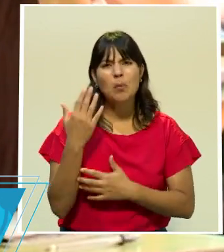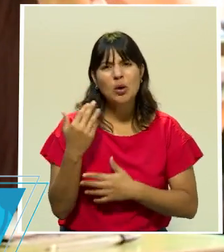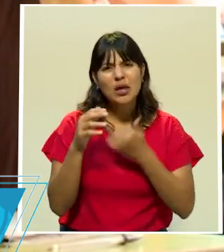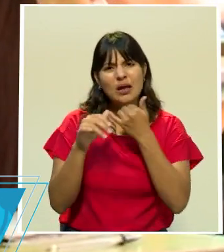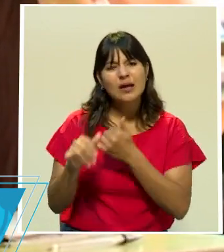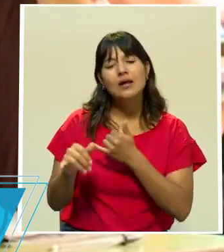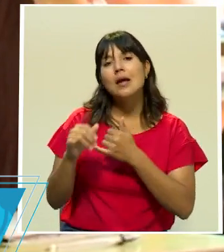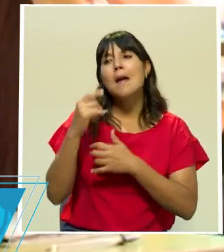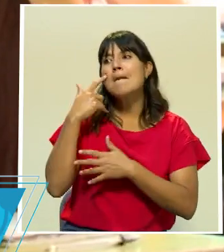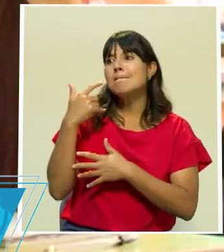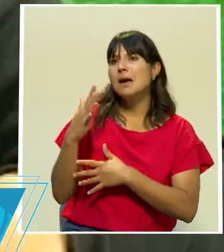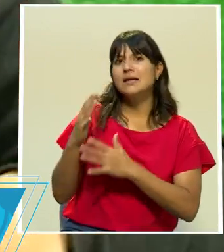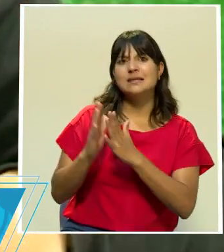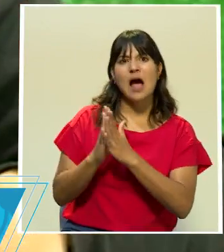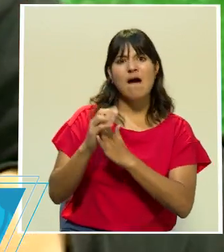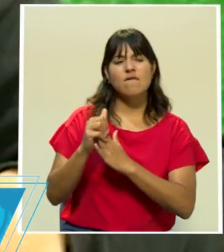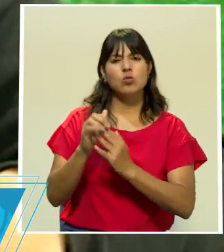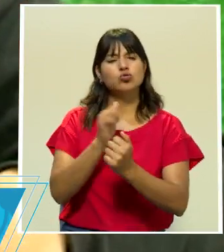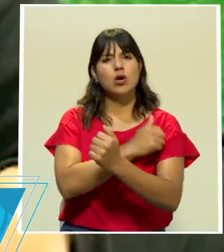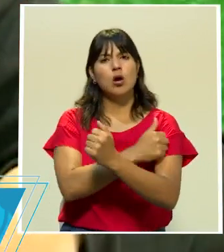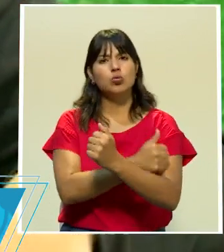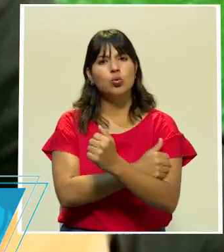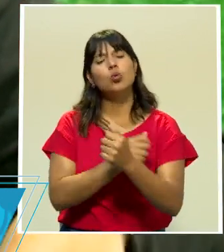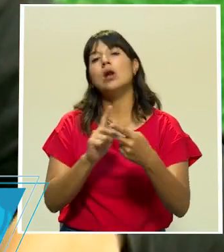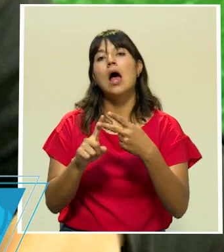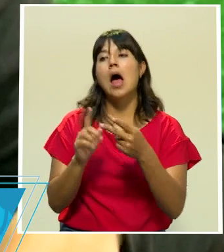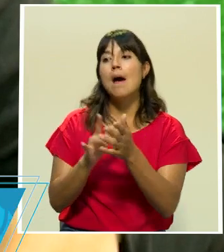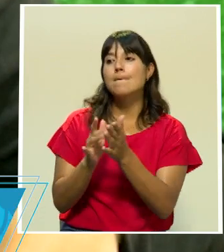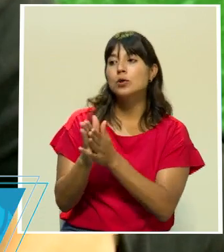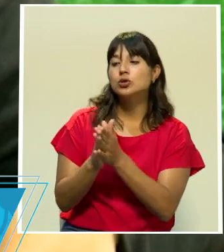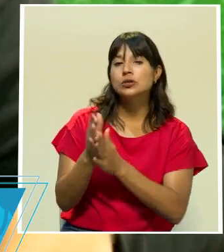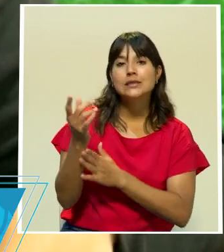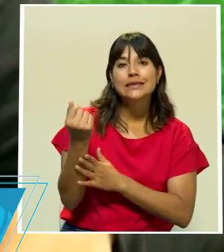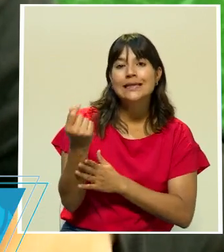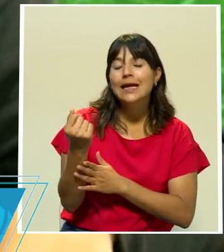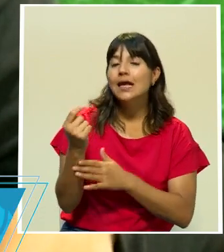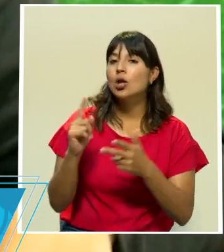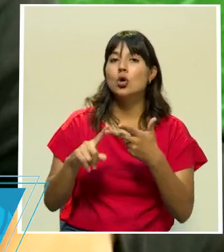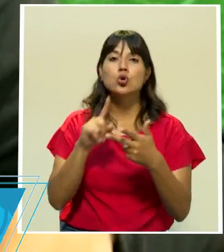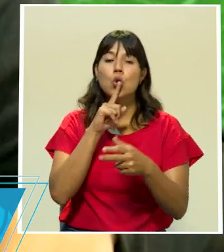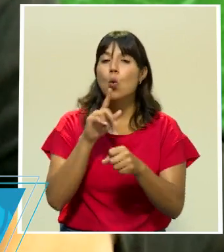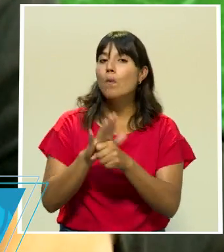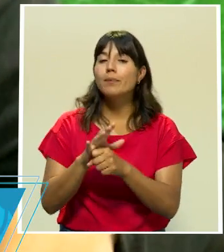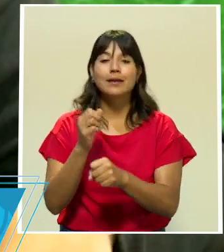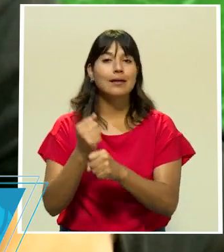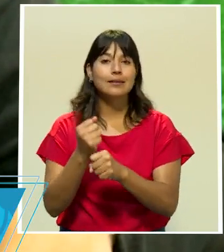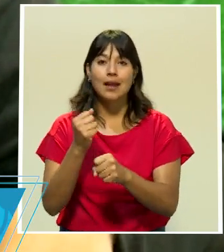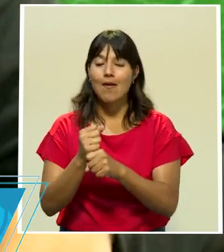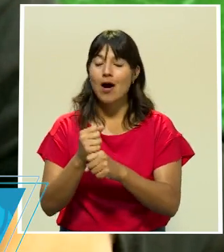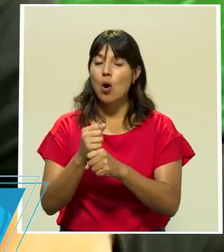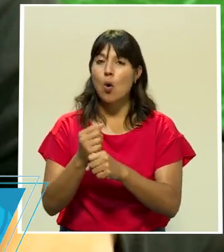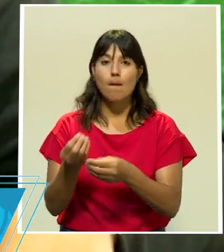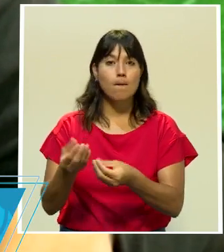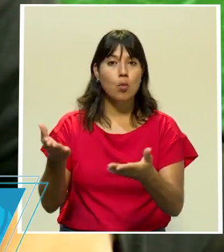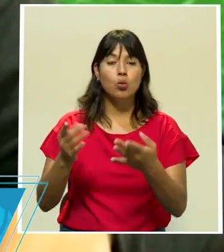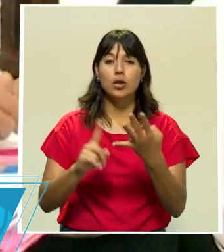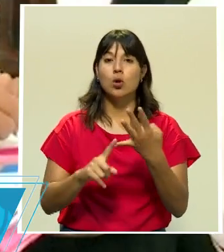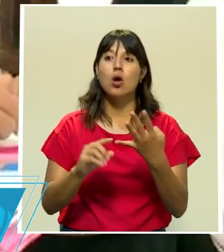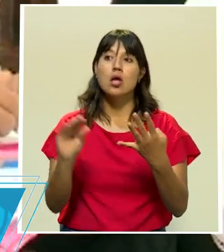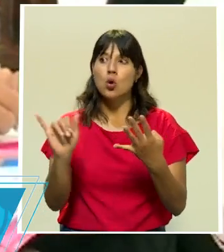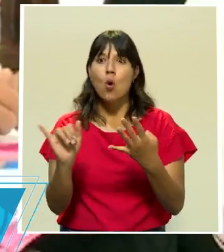encuentran supuestos delitos de abuso de autoridad, peculado e incumplimiento de deberes en la función pública, así como